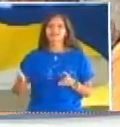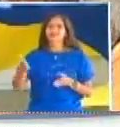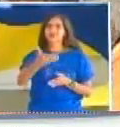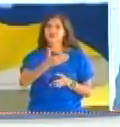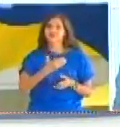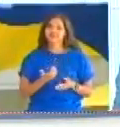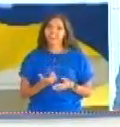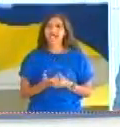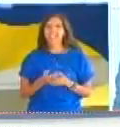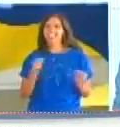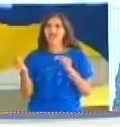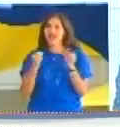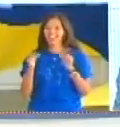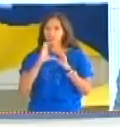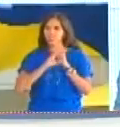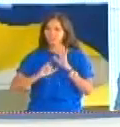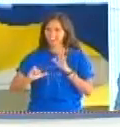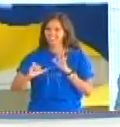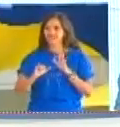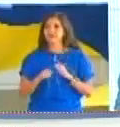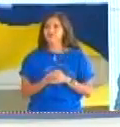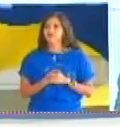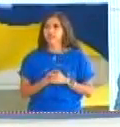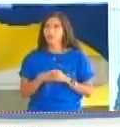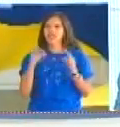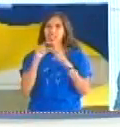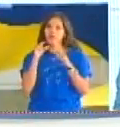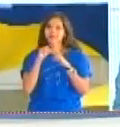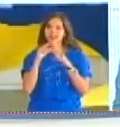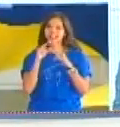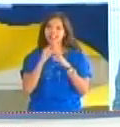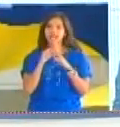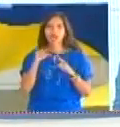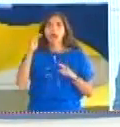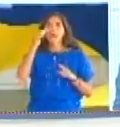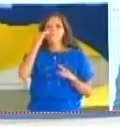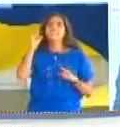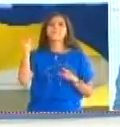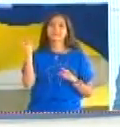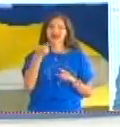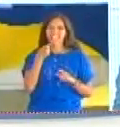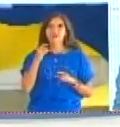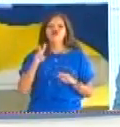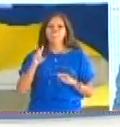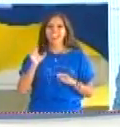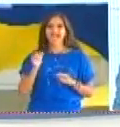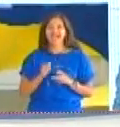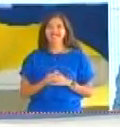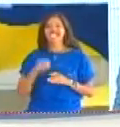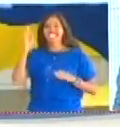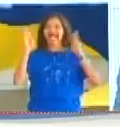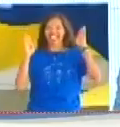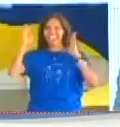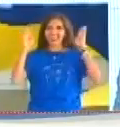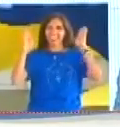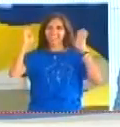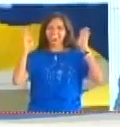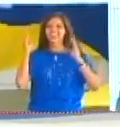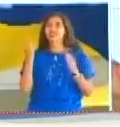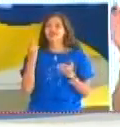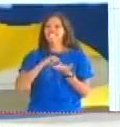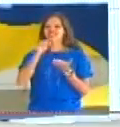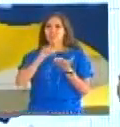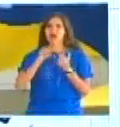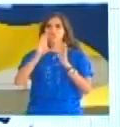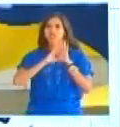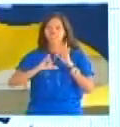debate constituyente. Y vamos a darle la palabra a María Gabriela Vega, candidata de la Asamblea